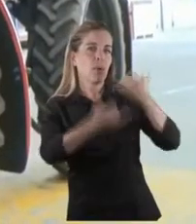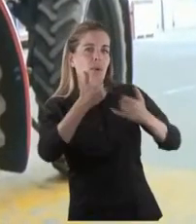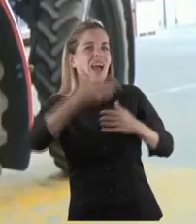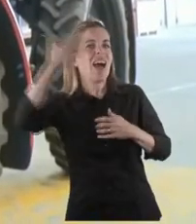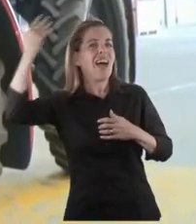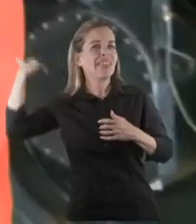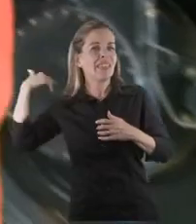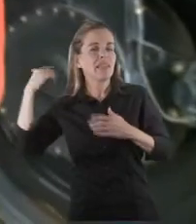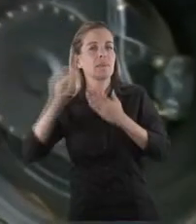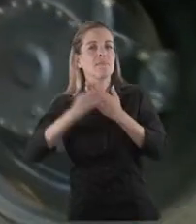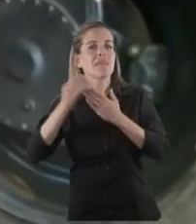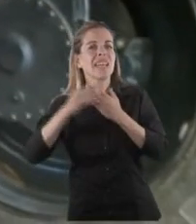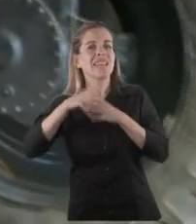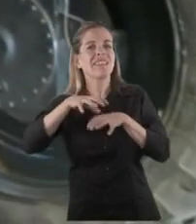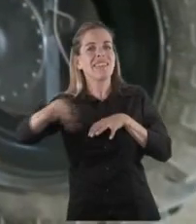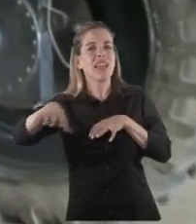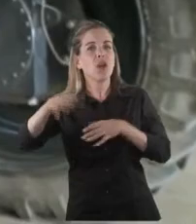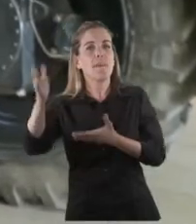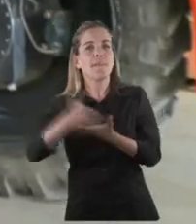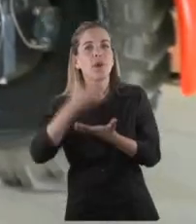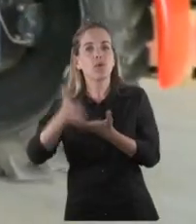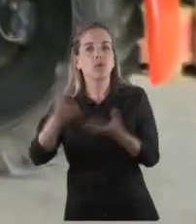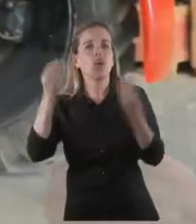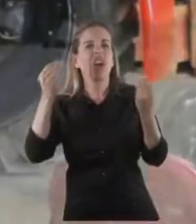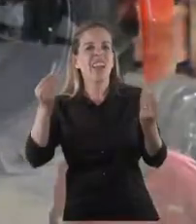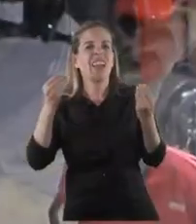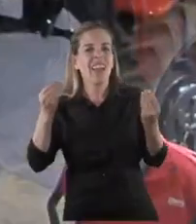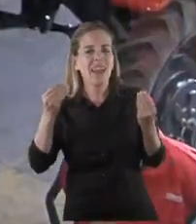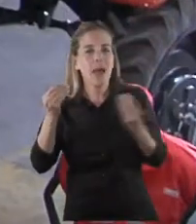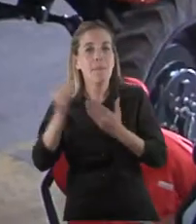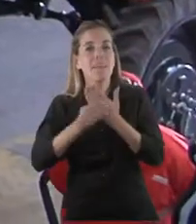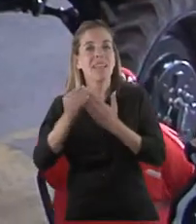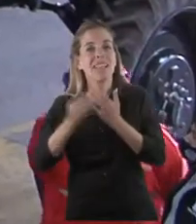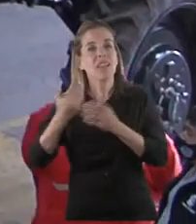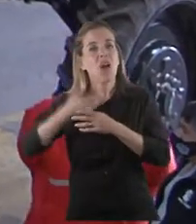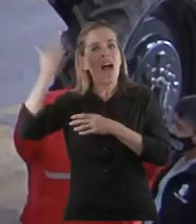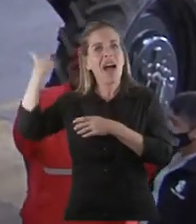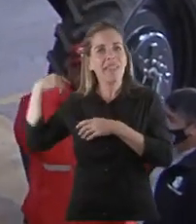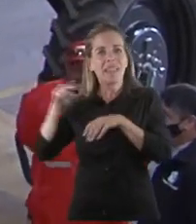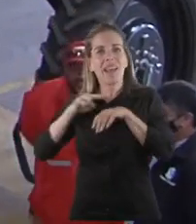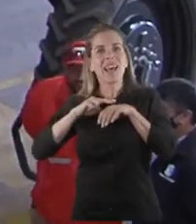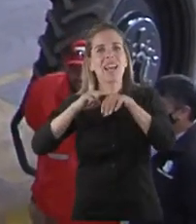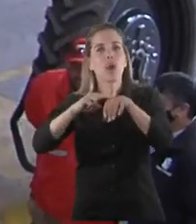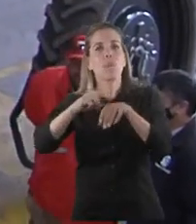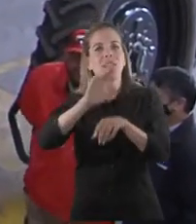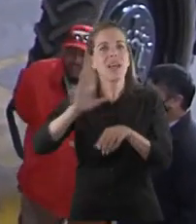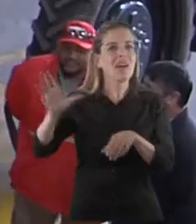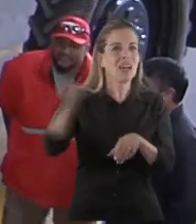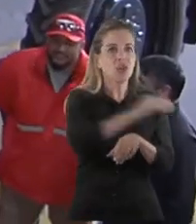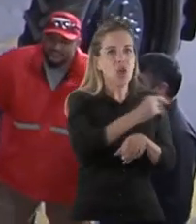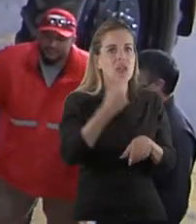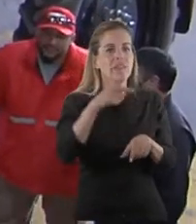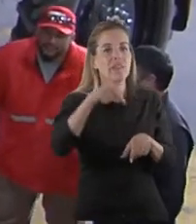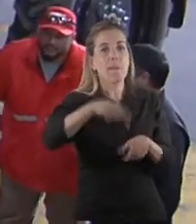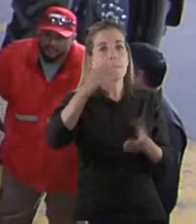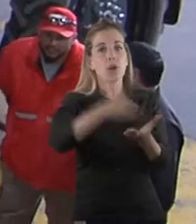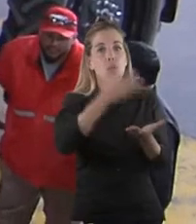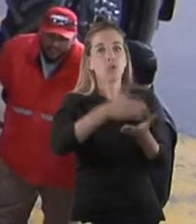producción. Era un ministerio que les recomendaba dejar de producir acá, mandar a